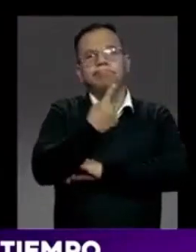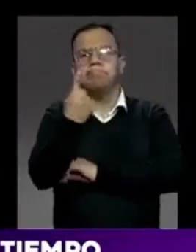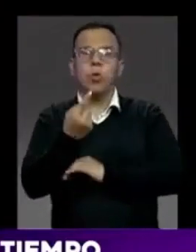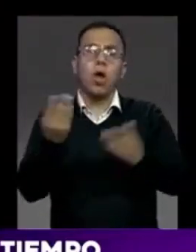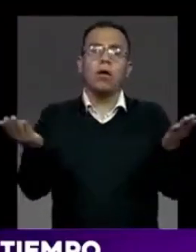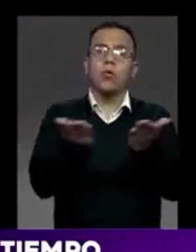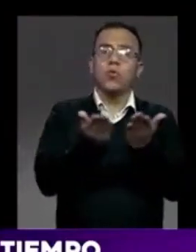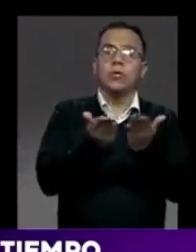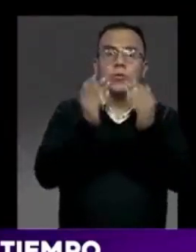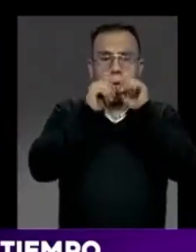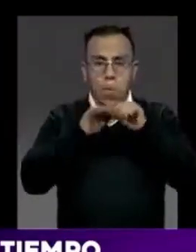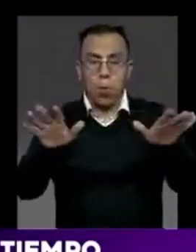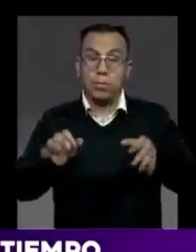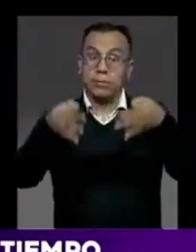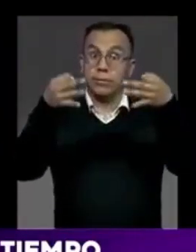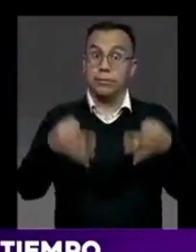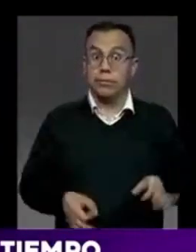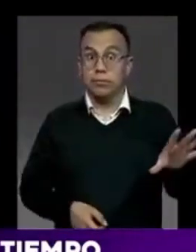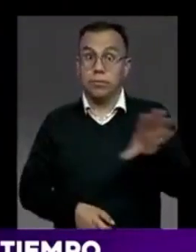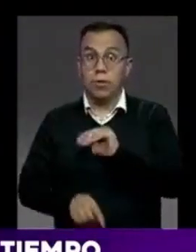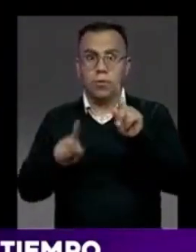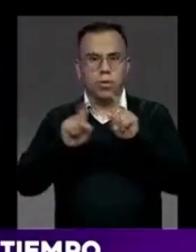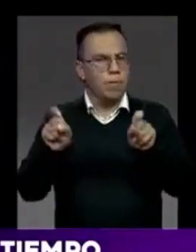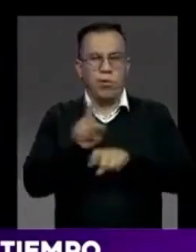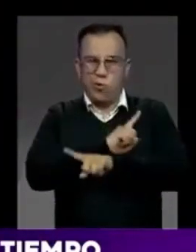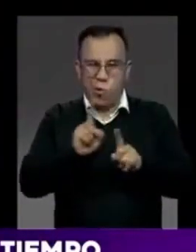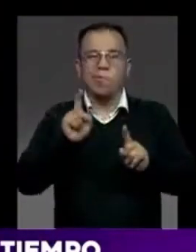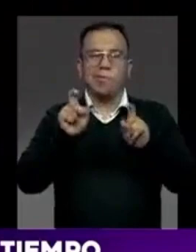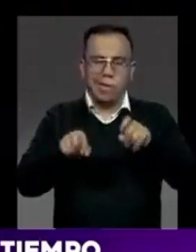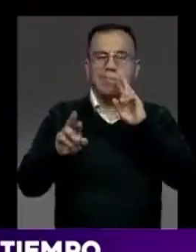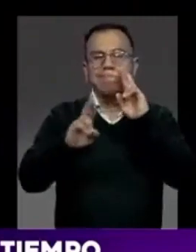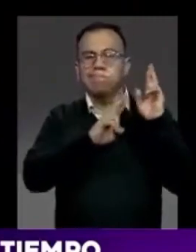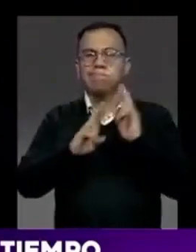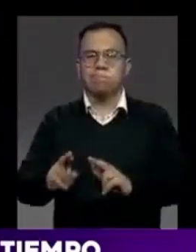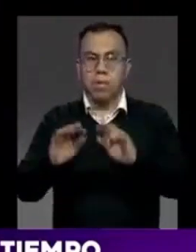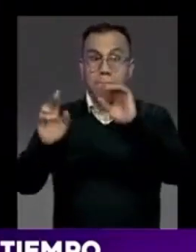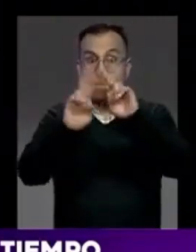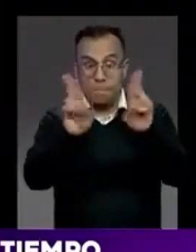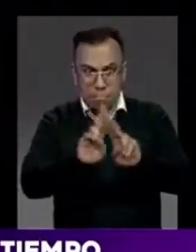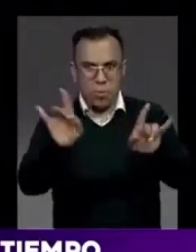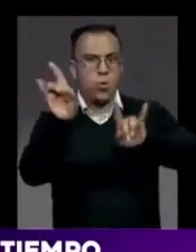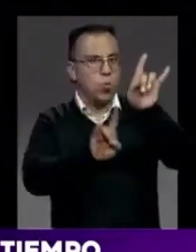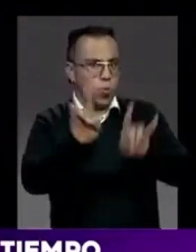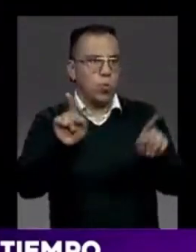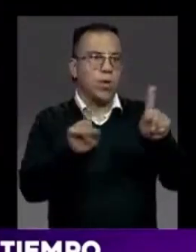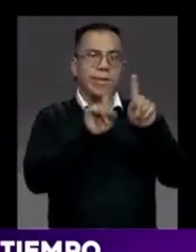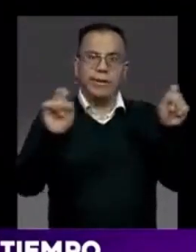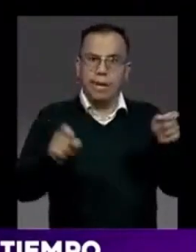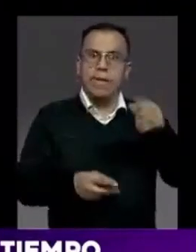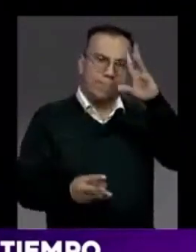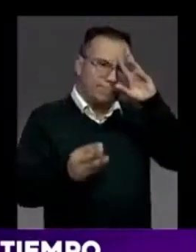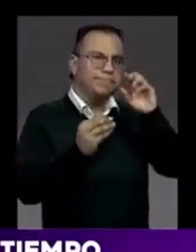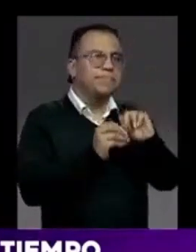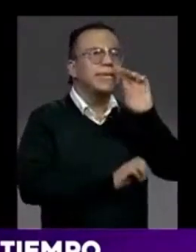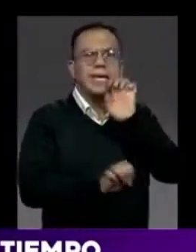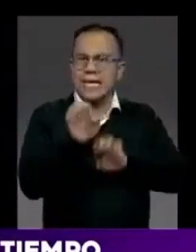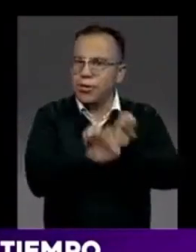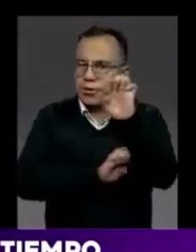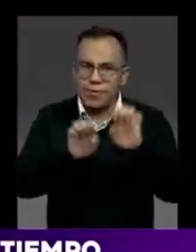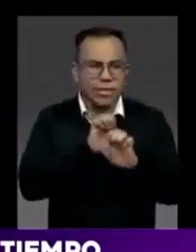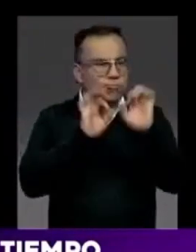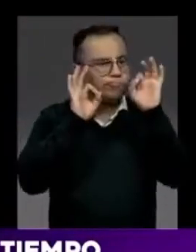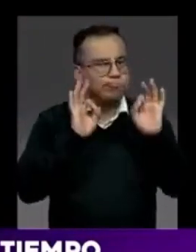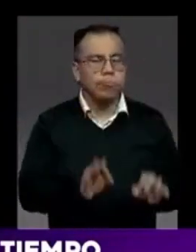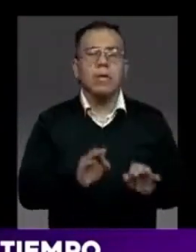educación pública garantizar todo el cubrimiento no hay que reconocer el tema de conectividad si de acuerdo con el tema de conectividad lo defiendo plenamente